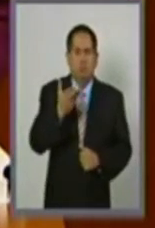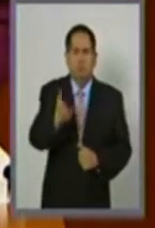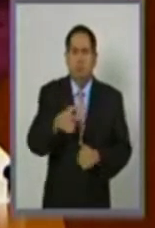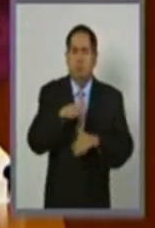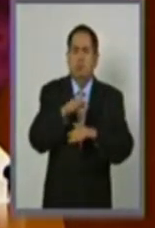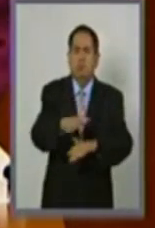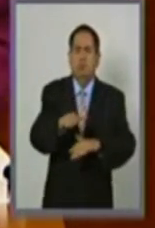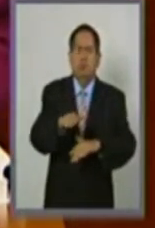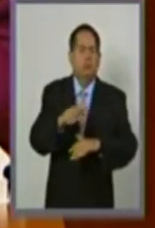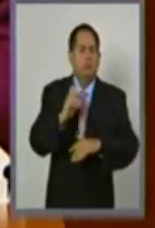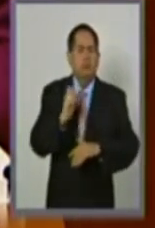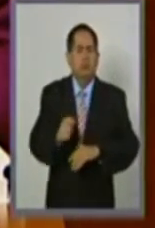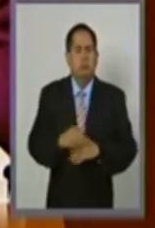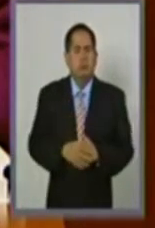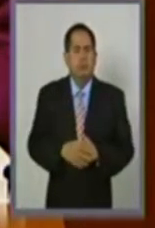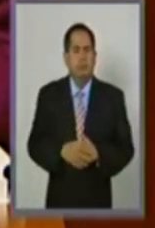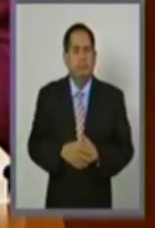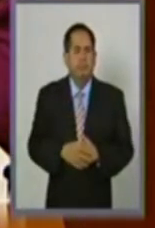materia